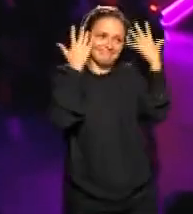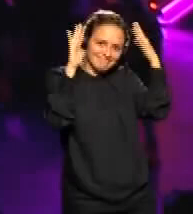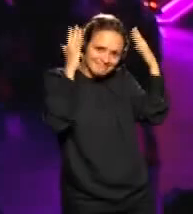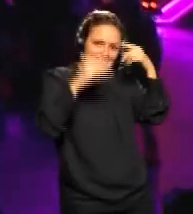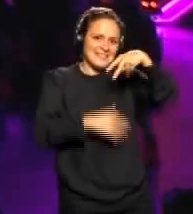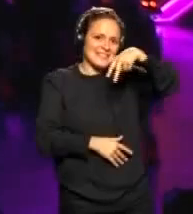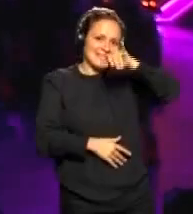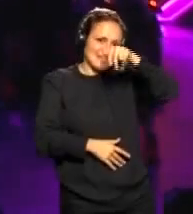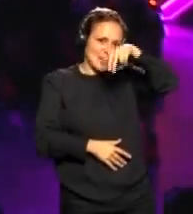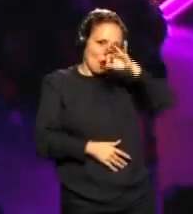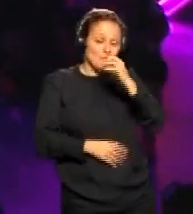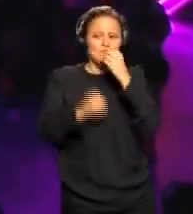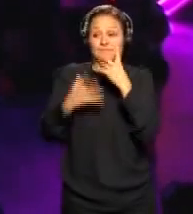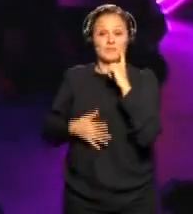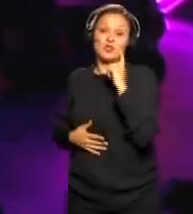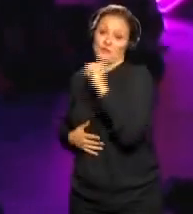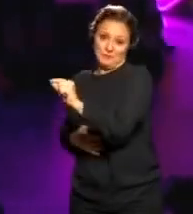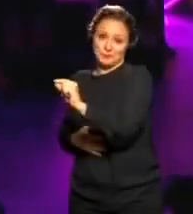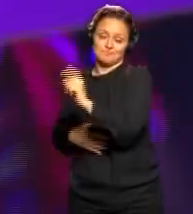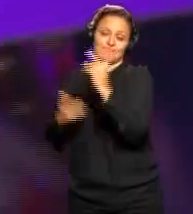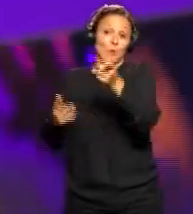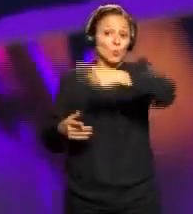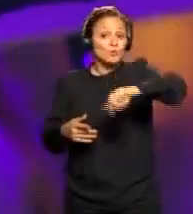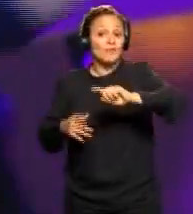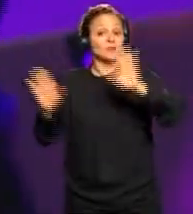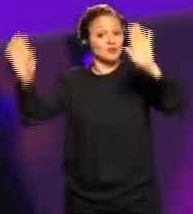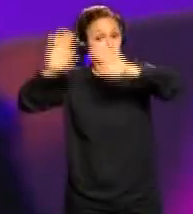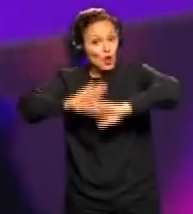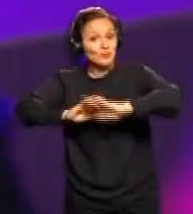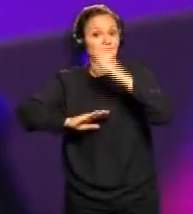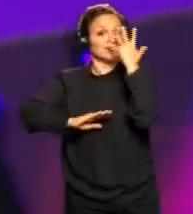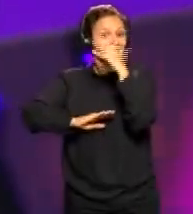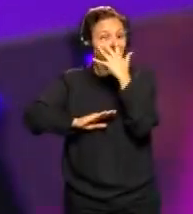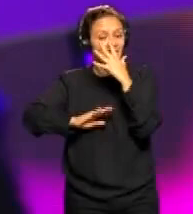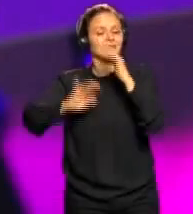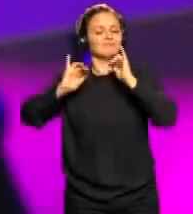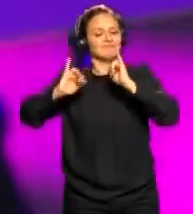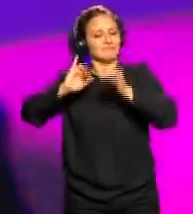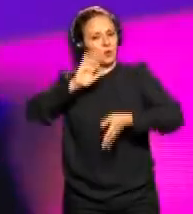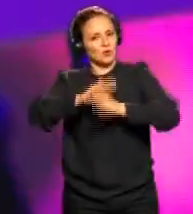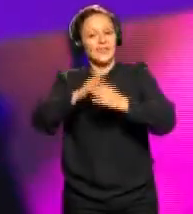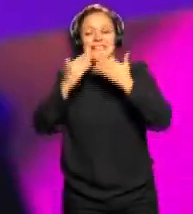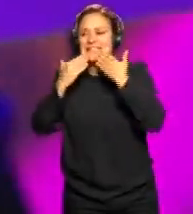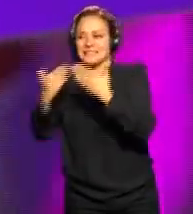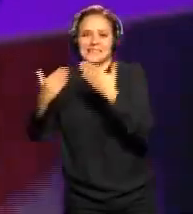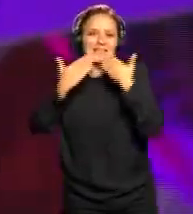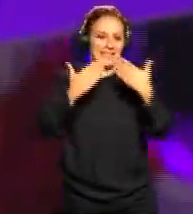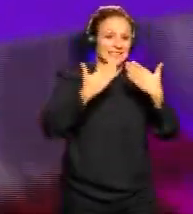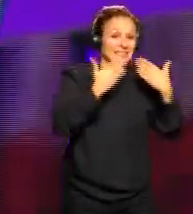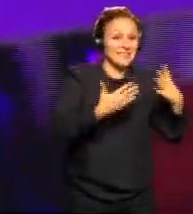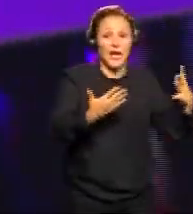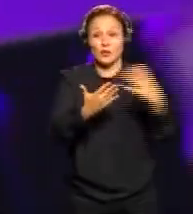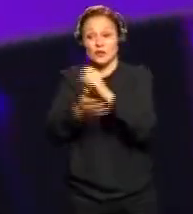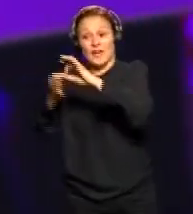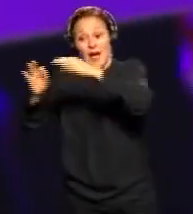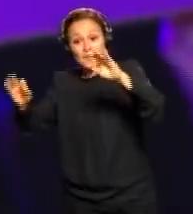Nos vamos. Sigan disfrutando de la noche, del carnaval. Gracias, gracias, gracias a todos, amigos, afición, seguidores.